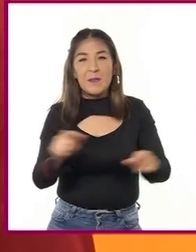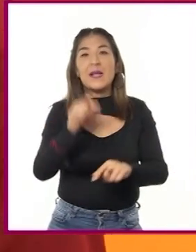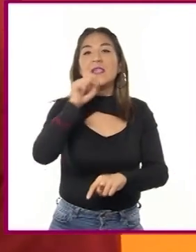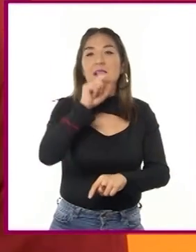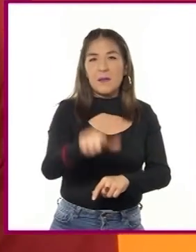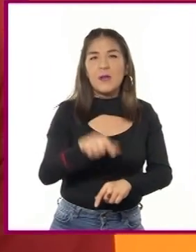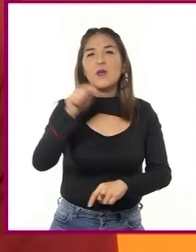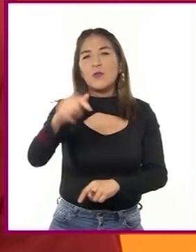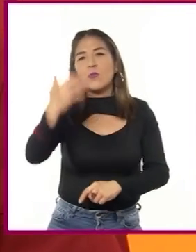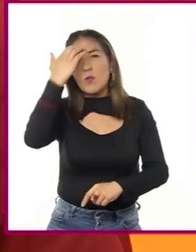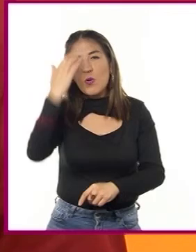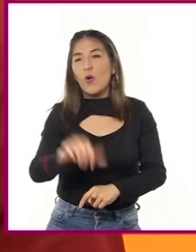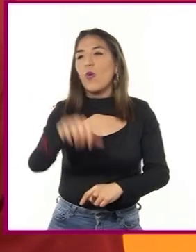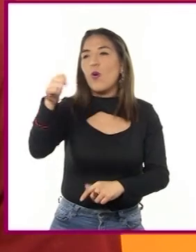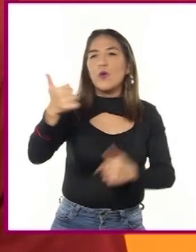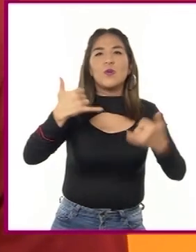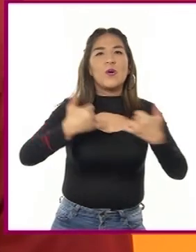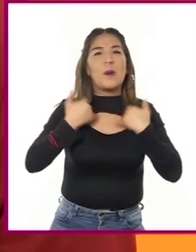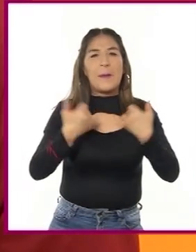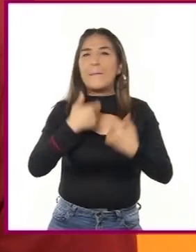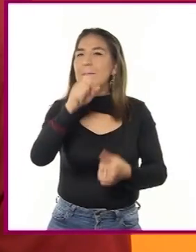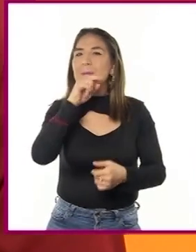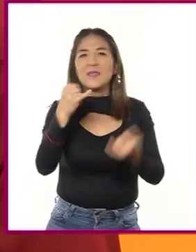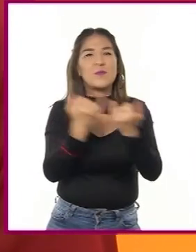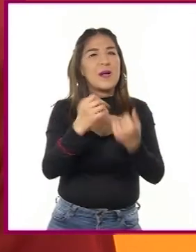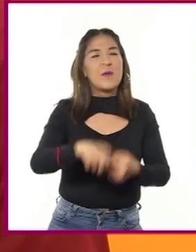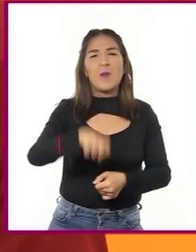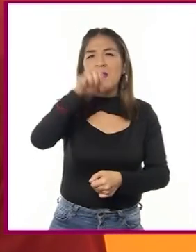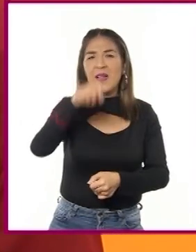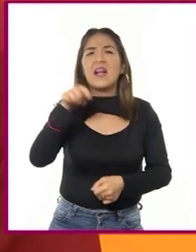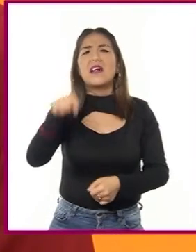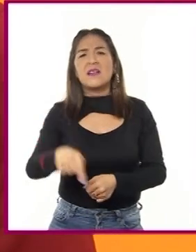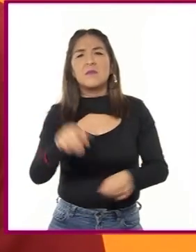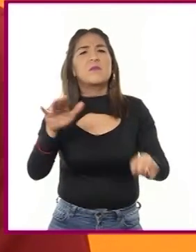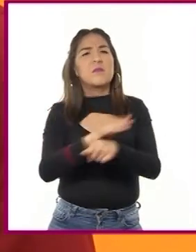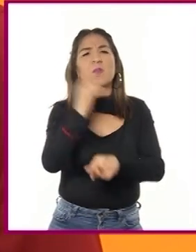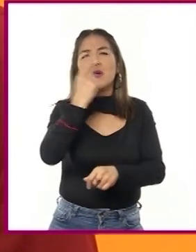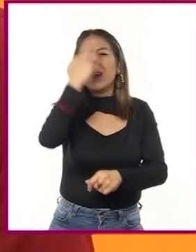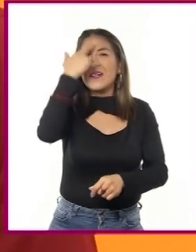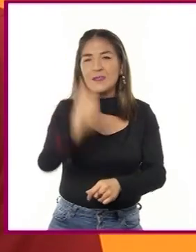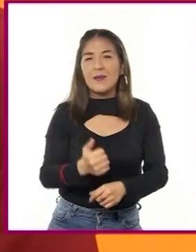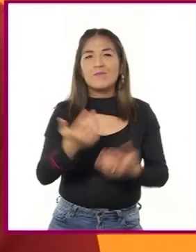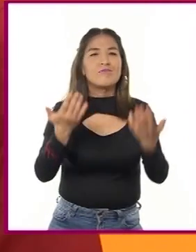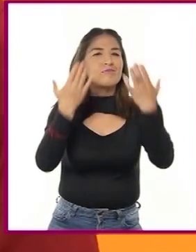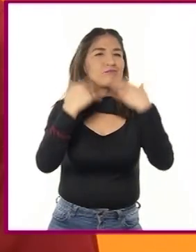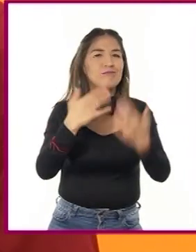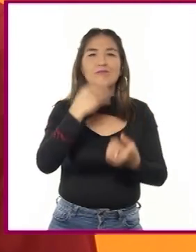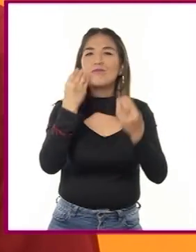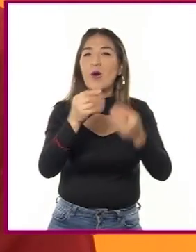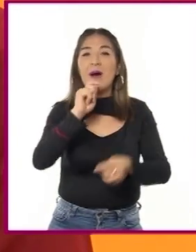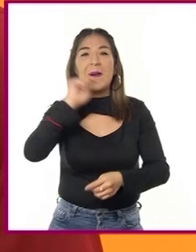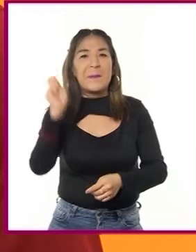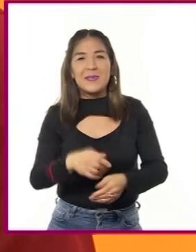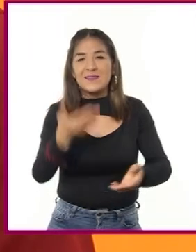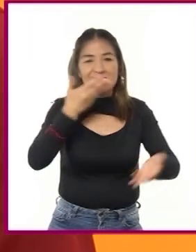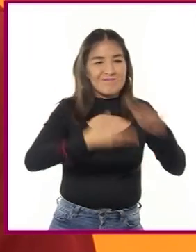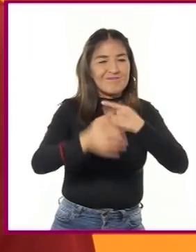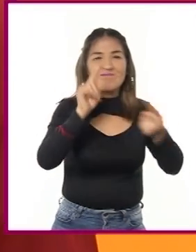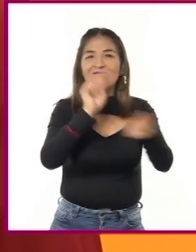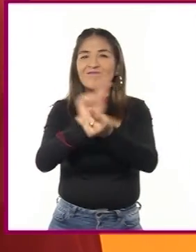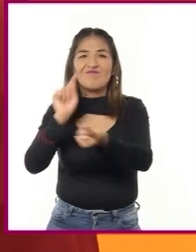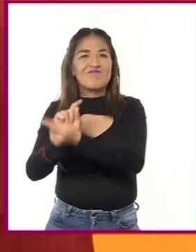ello conocer a otros jóvenes de su misma edad. Todo ello debido a que no tienen muchas amistades con las cuales